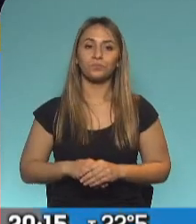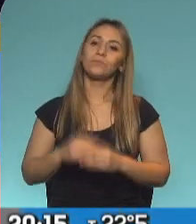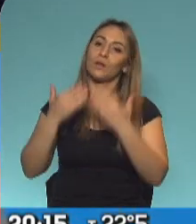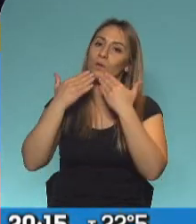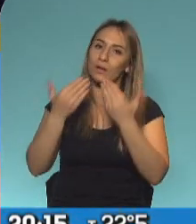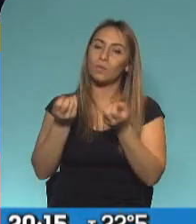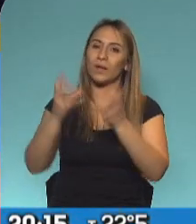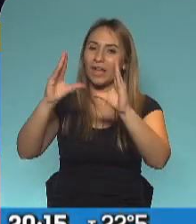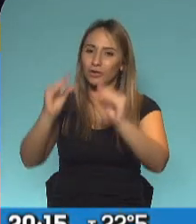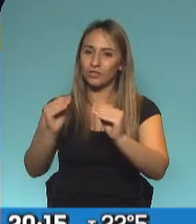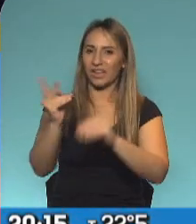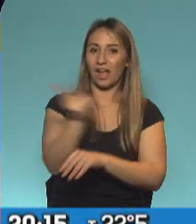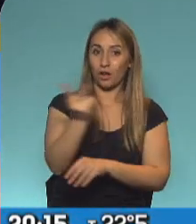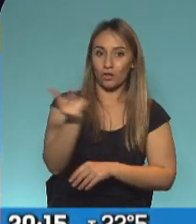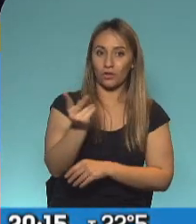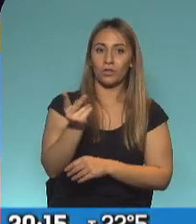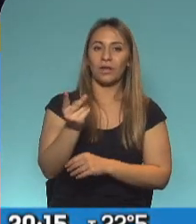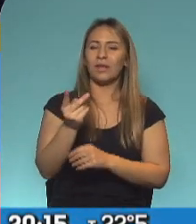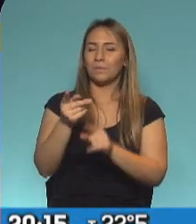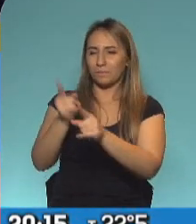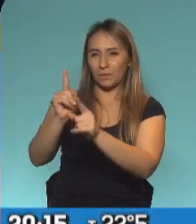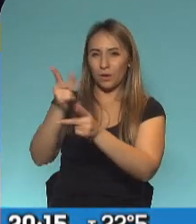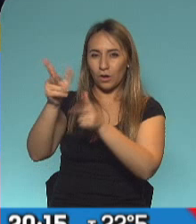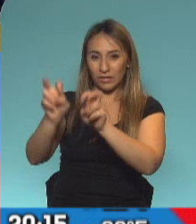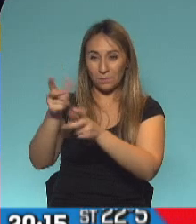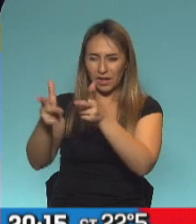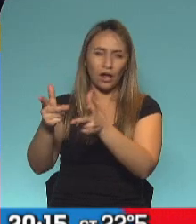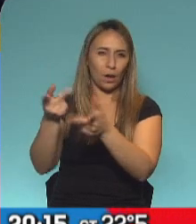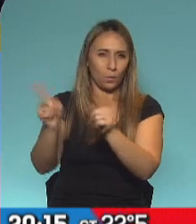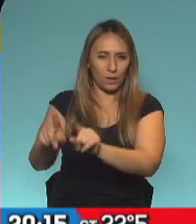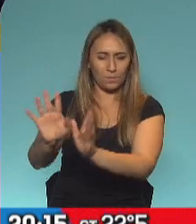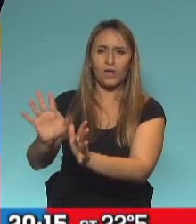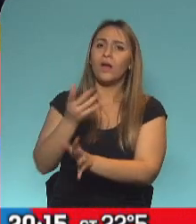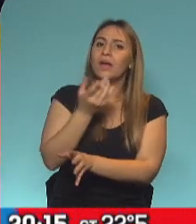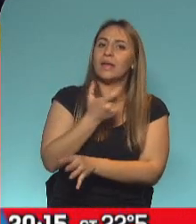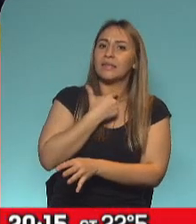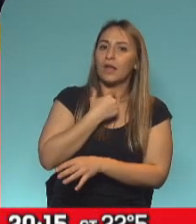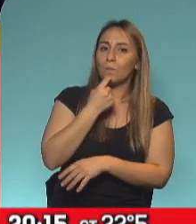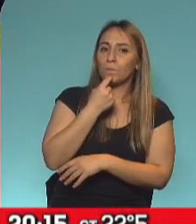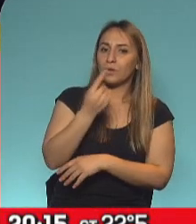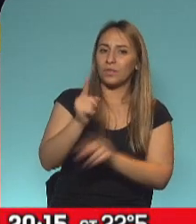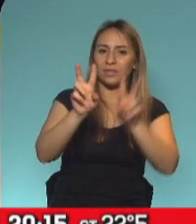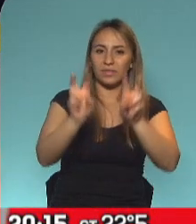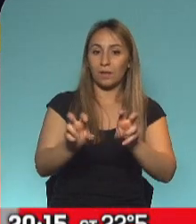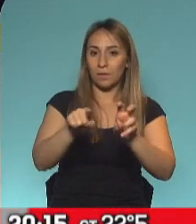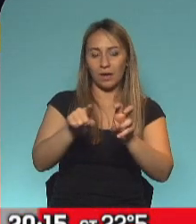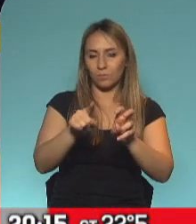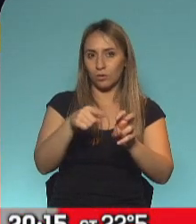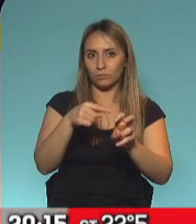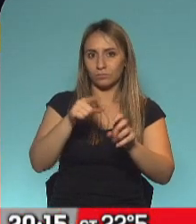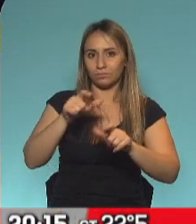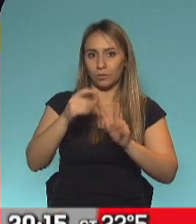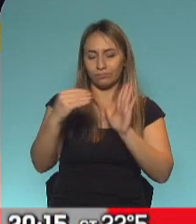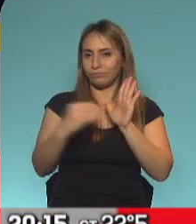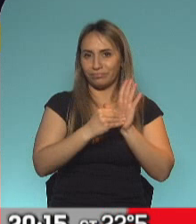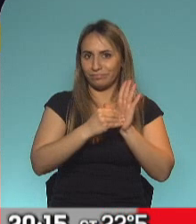Gracias, obviamente, a usted también. Ya iremos con lo que estaba diciendo recién, que es interesante, pero comienzo por el tema que sigue acaparando gran parte de la agenda, que es